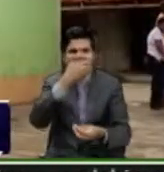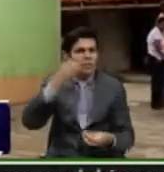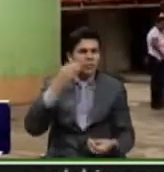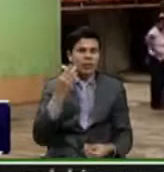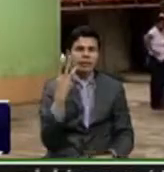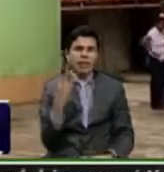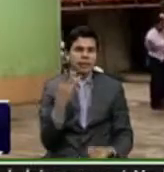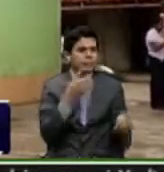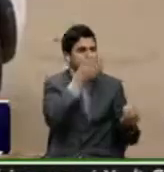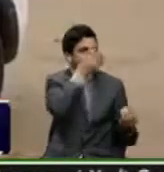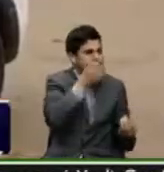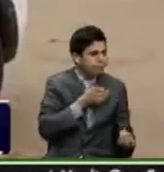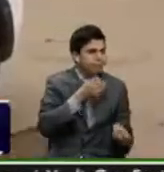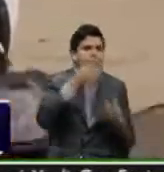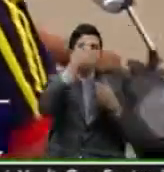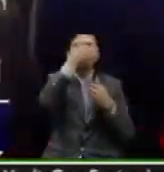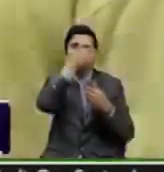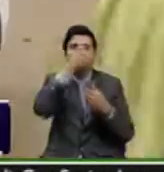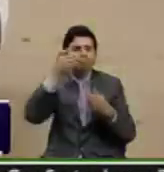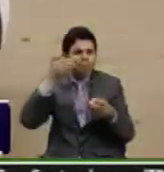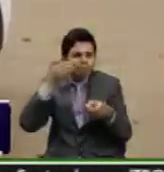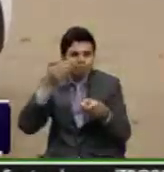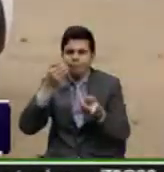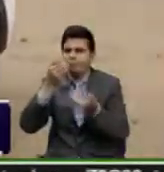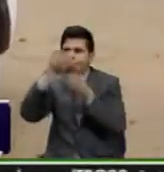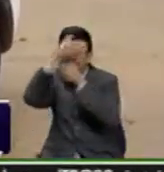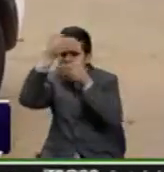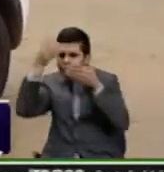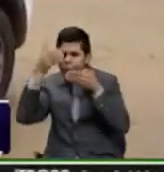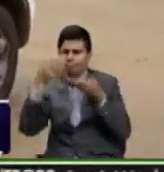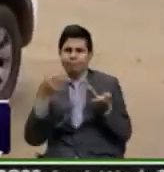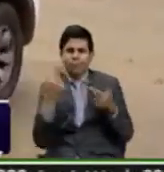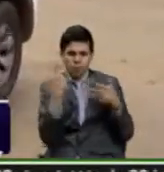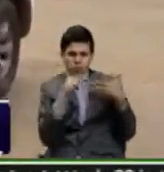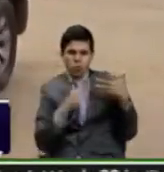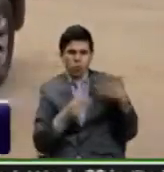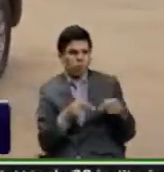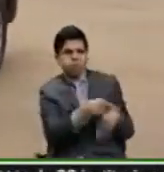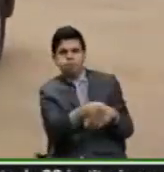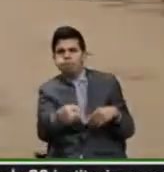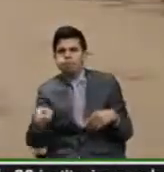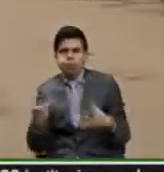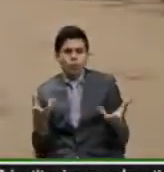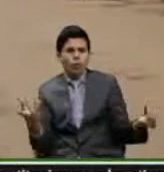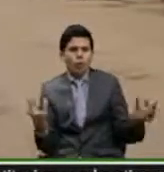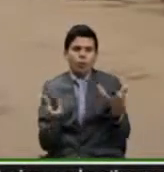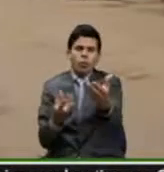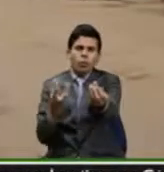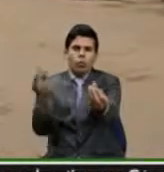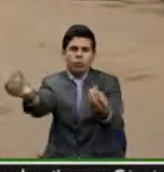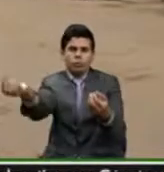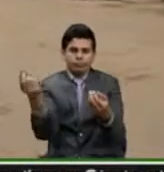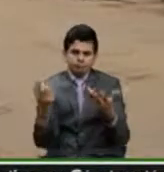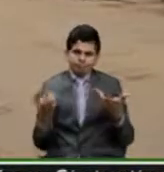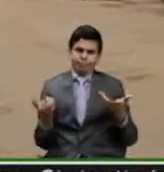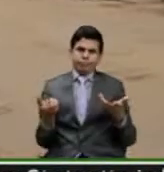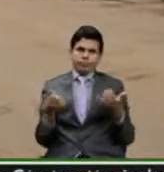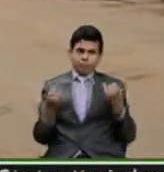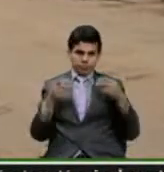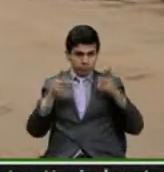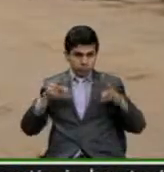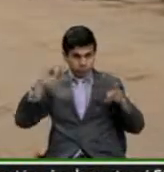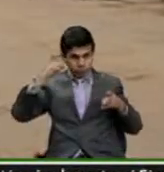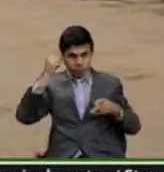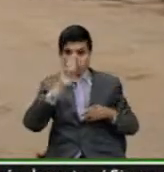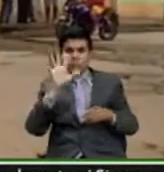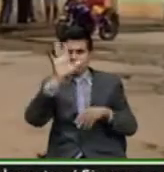Además, han visto ustedes por los diferentes medios de comunicación cómo el gobierno nacional se ha volcado por los diferentes medios solicitándole a los